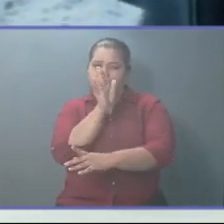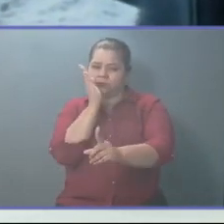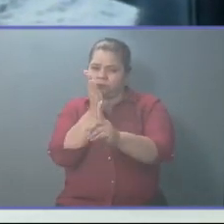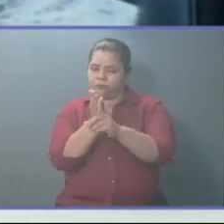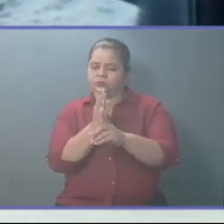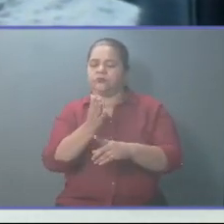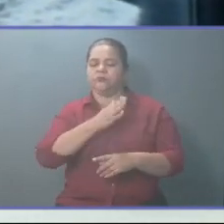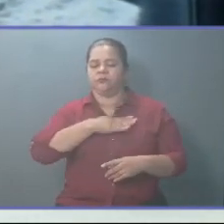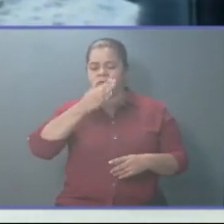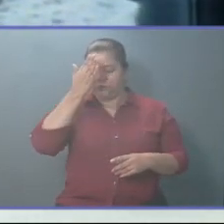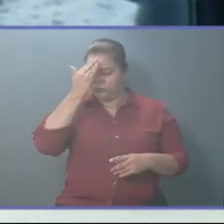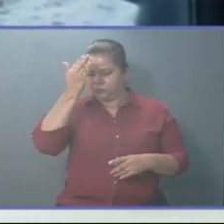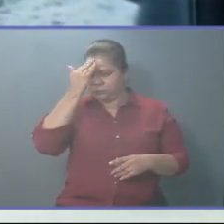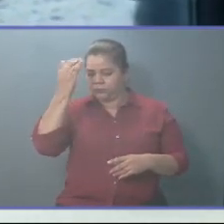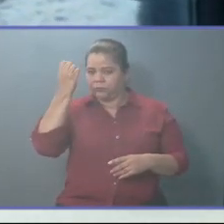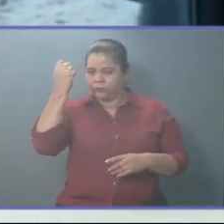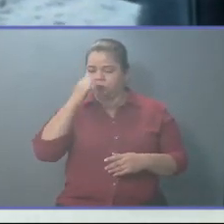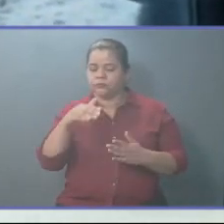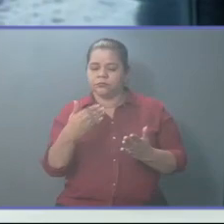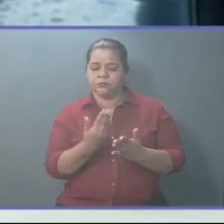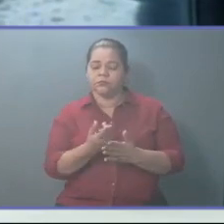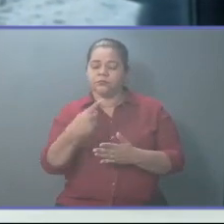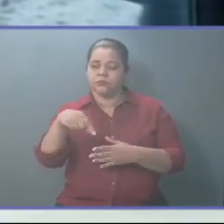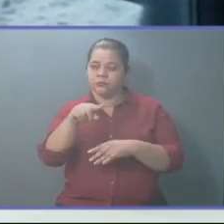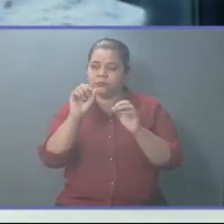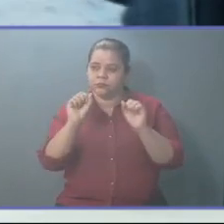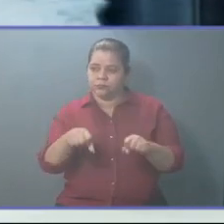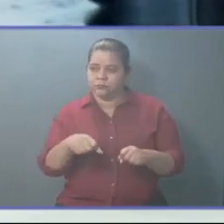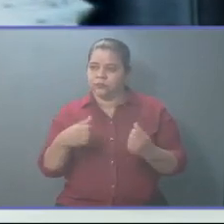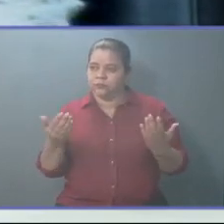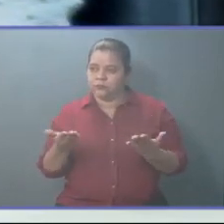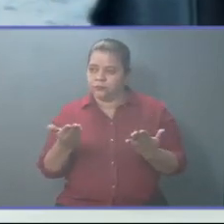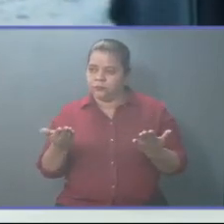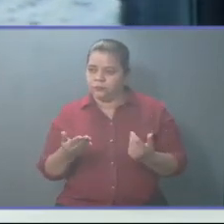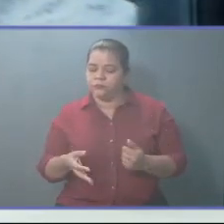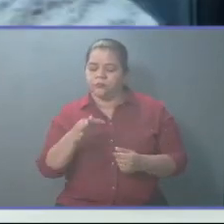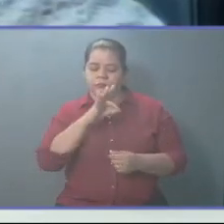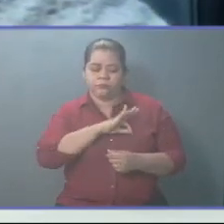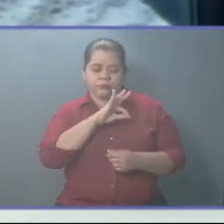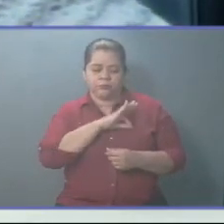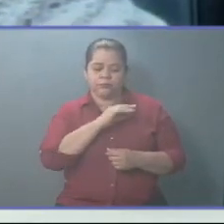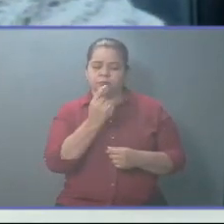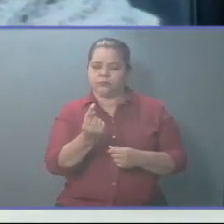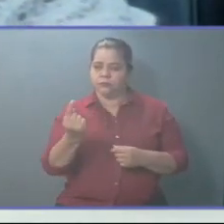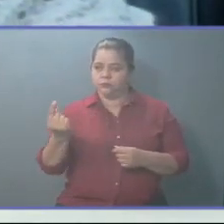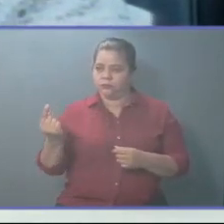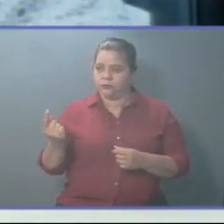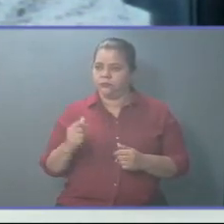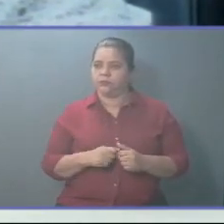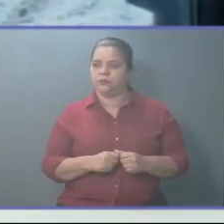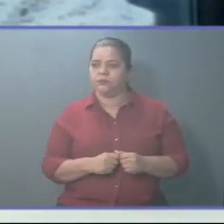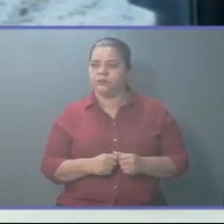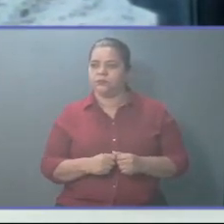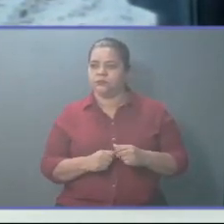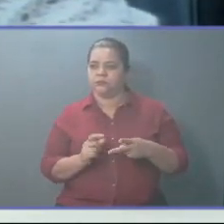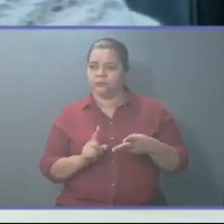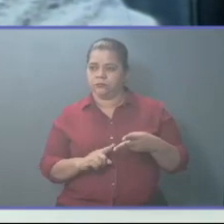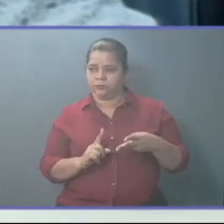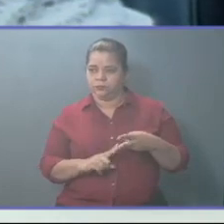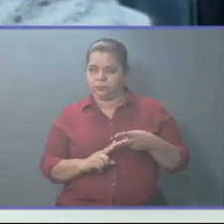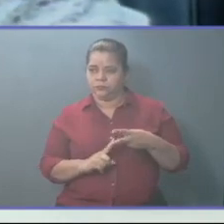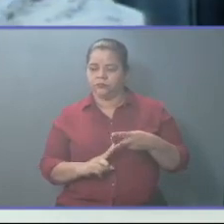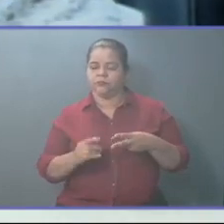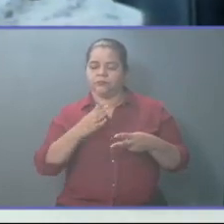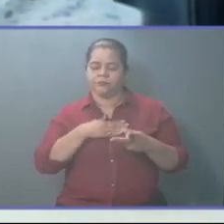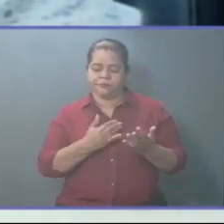porque creo que es importante lo que ustedes puedan hacer en beneficio de los salvadoreños. En segundo lugar, espero